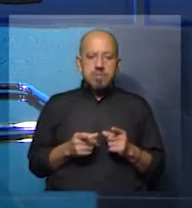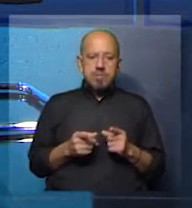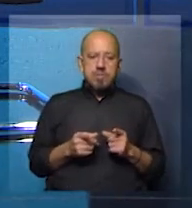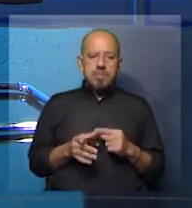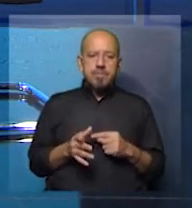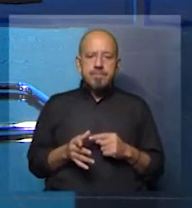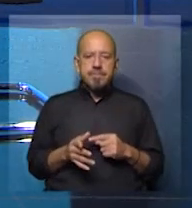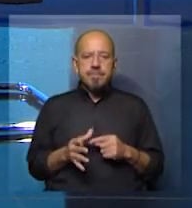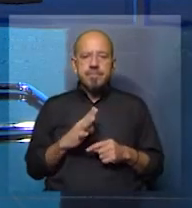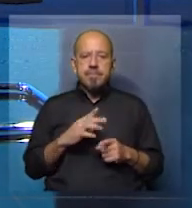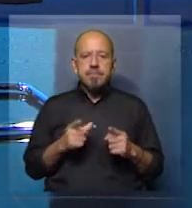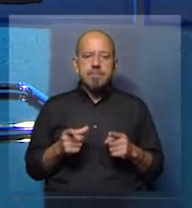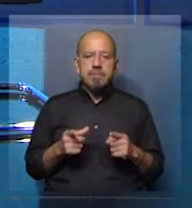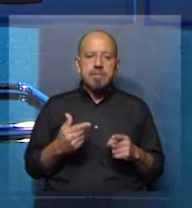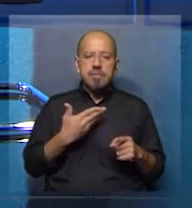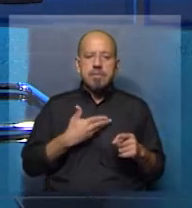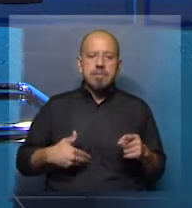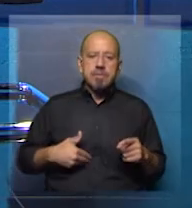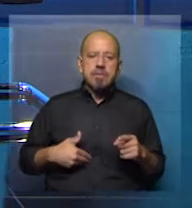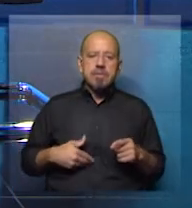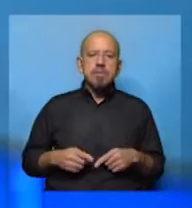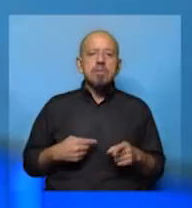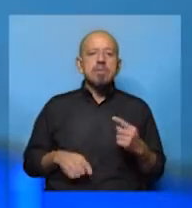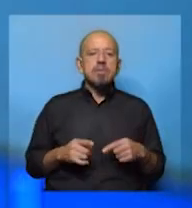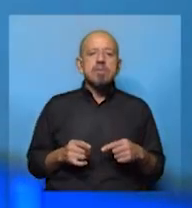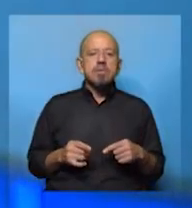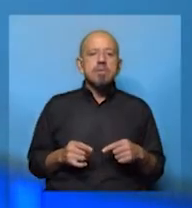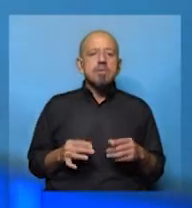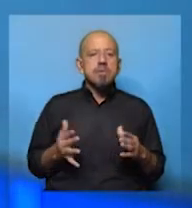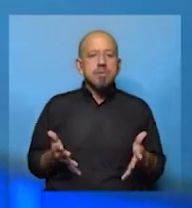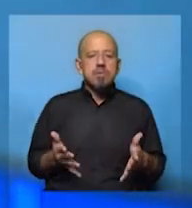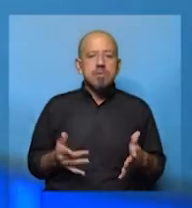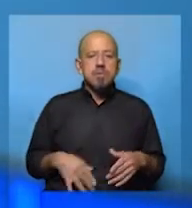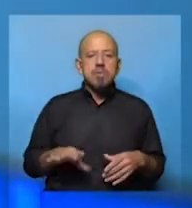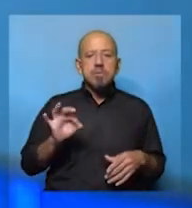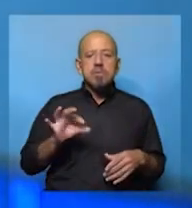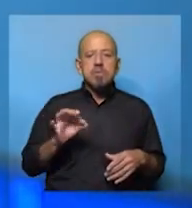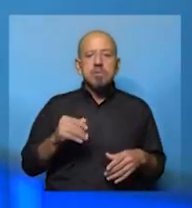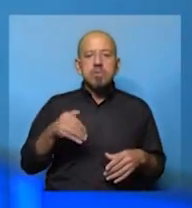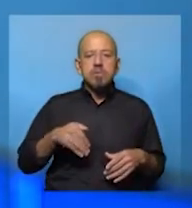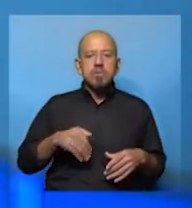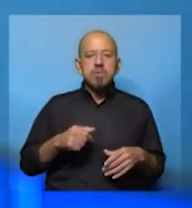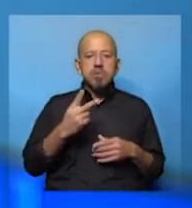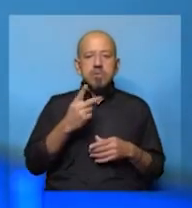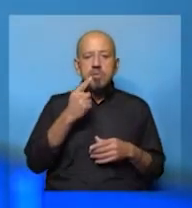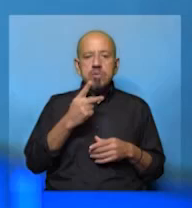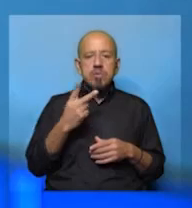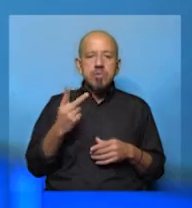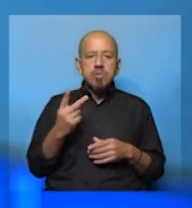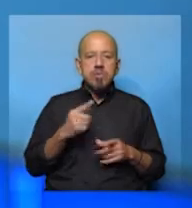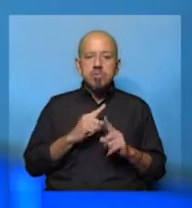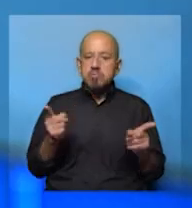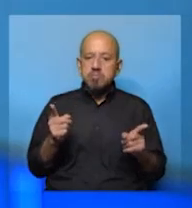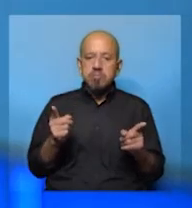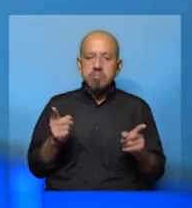este que deja el gobierno que se va los 50 millones de dólares del 22 no se gastaron